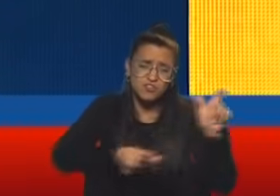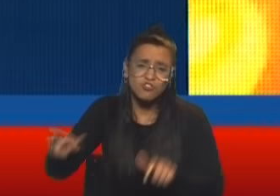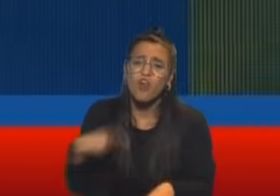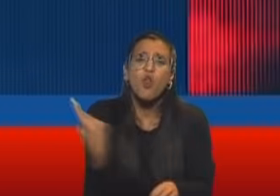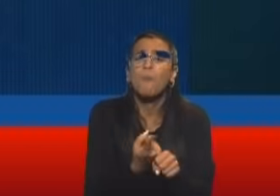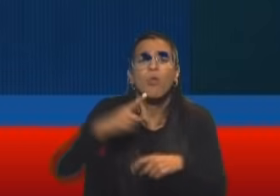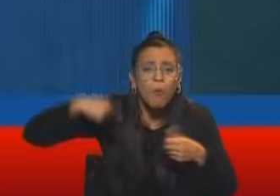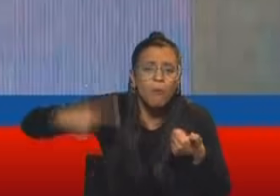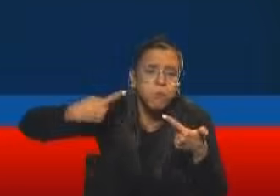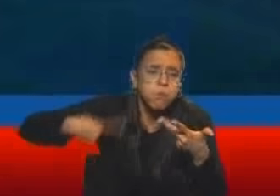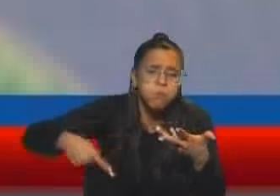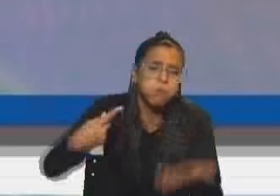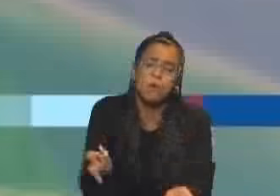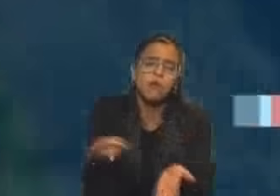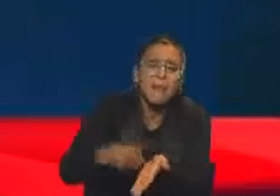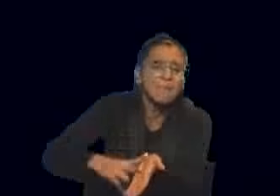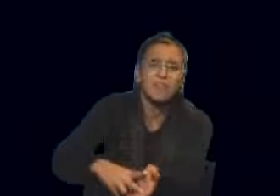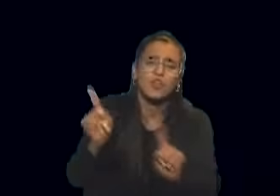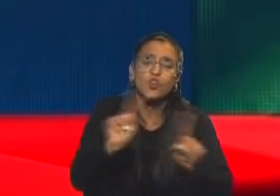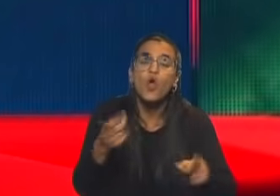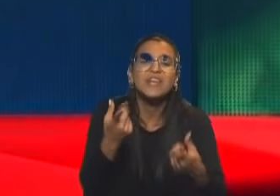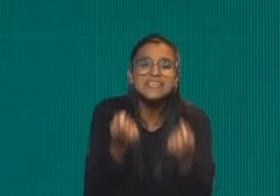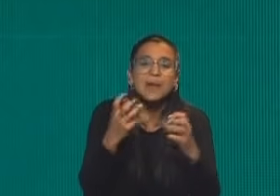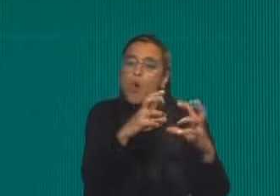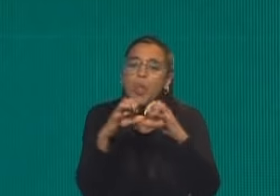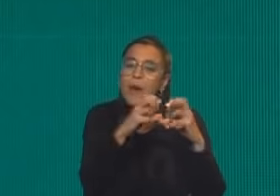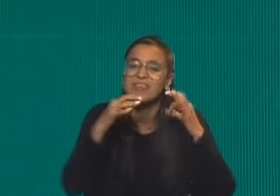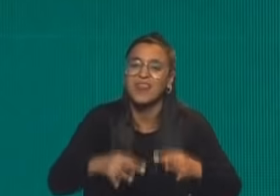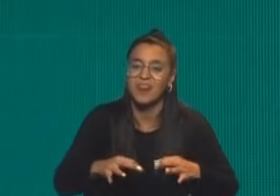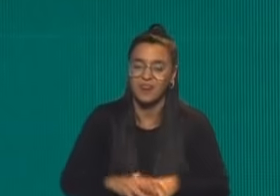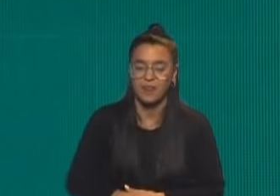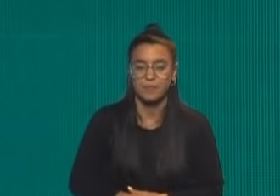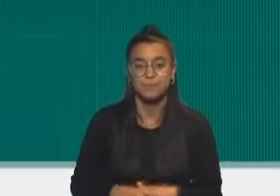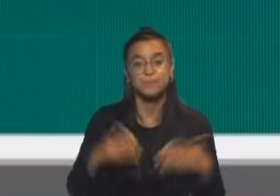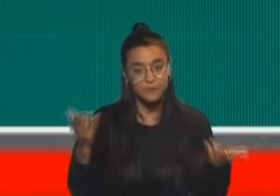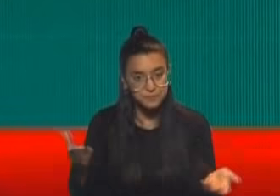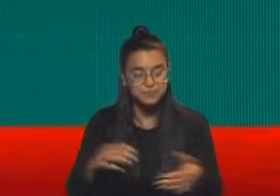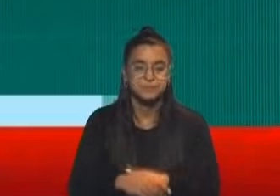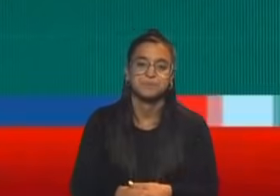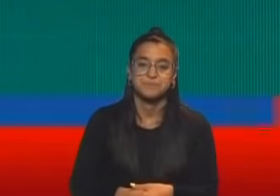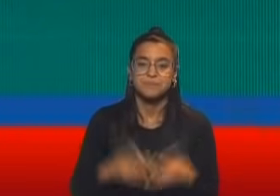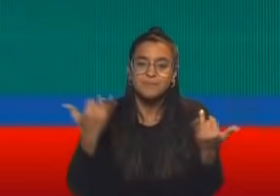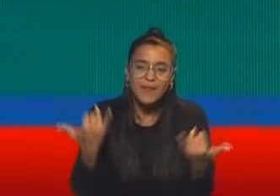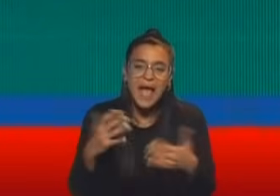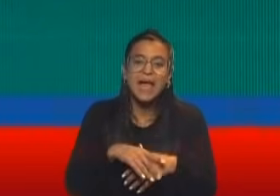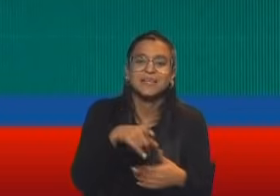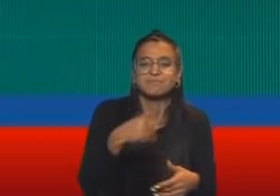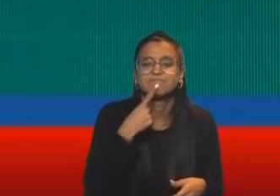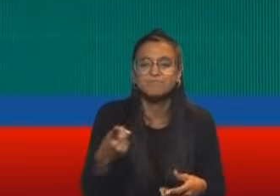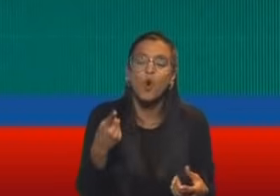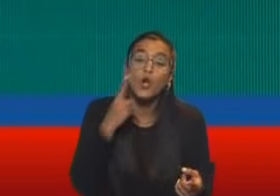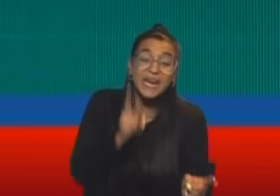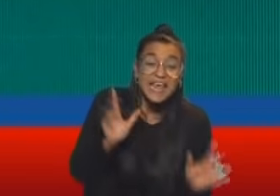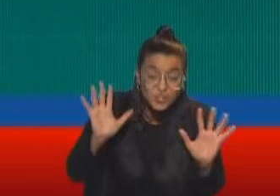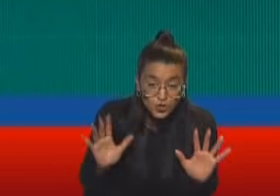las prácticas de siempre, la especulación de siempre. Necesitamos debatir. Bueno, hay un cierto riesgo